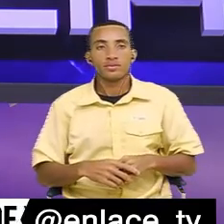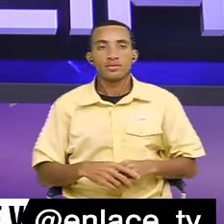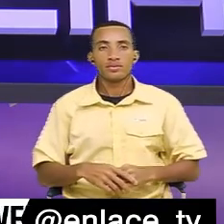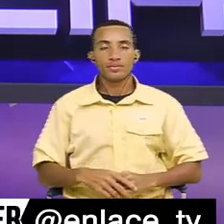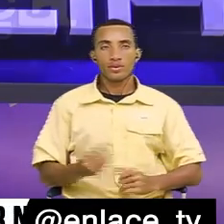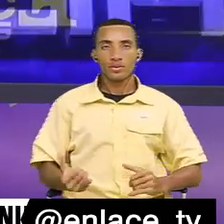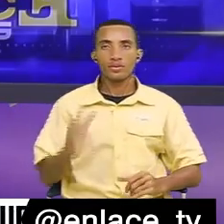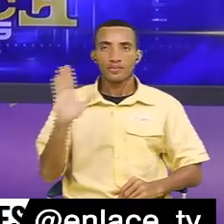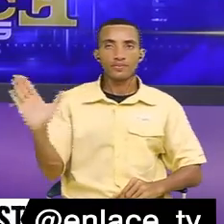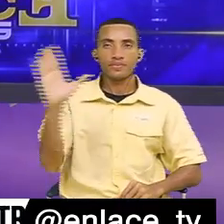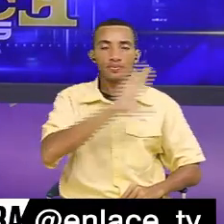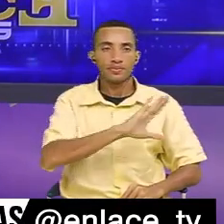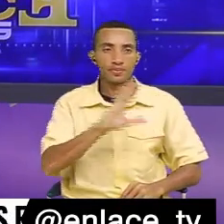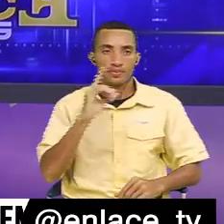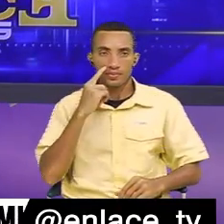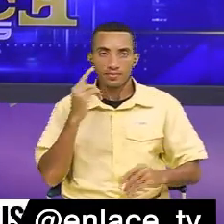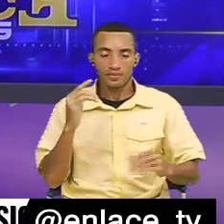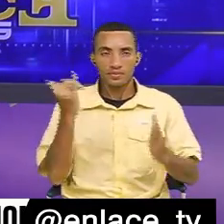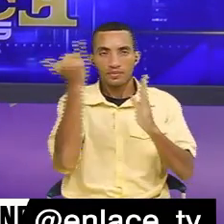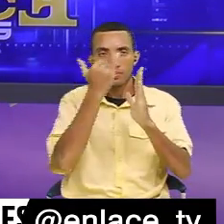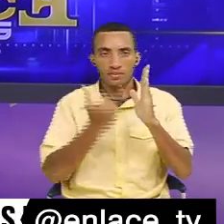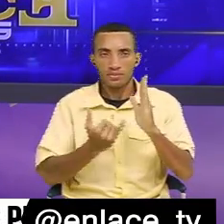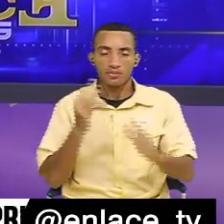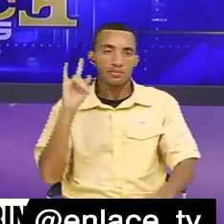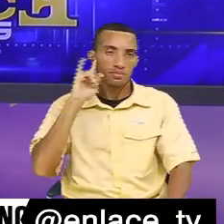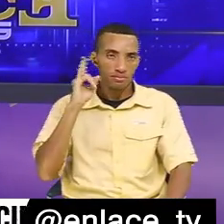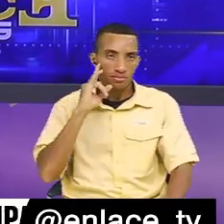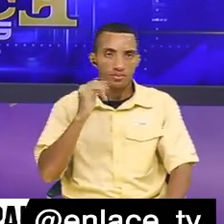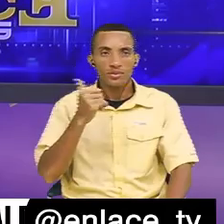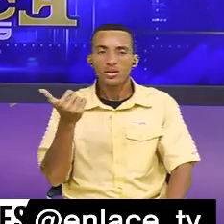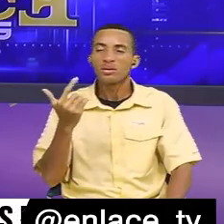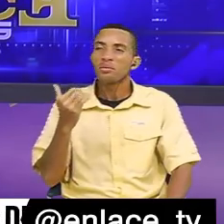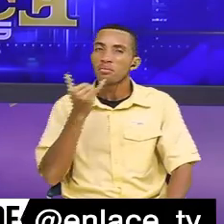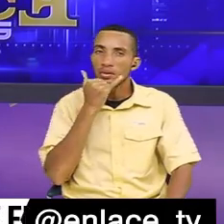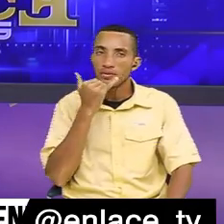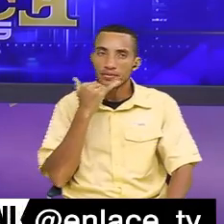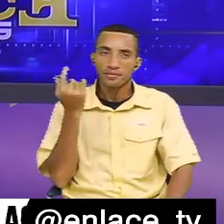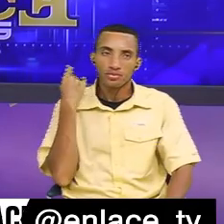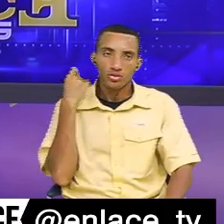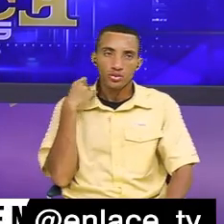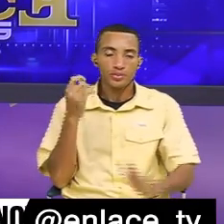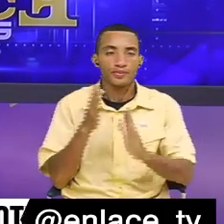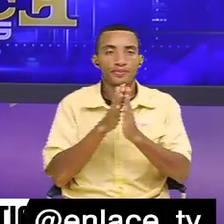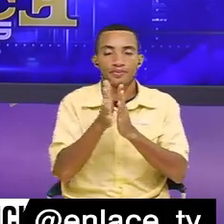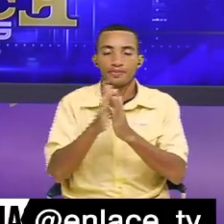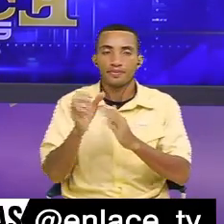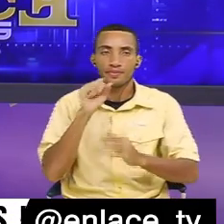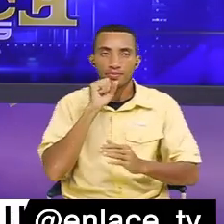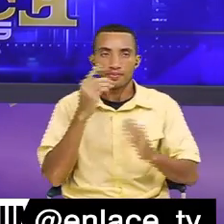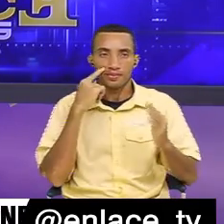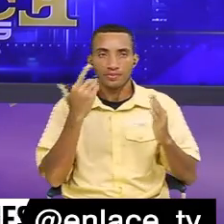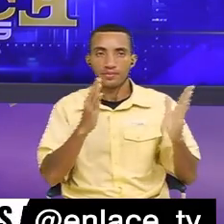en imágenes y sonidos, conozcamos otros hechos importantes ocurridos en las últimas horas en nuestra ciudad y